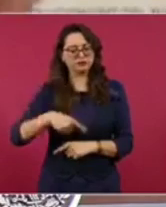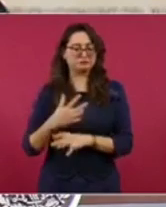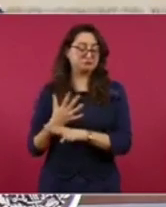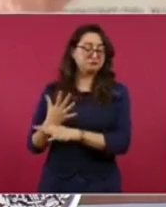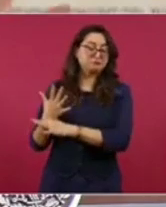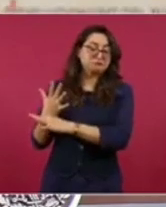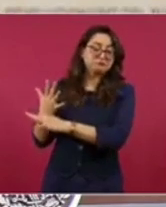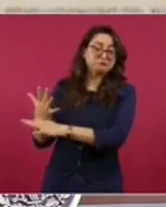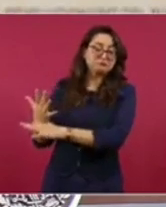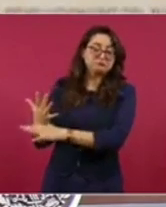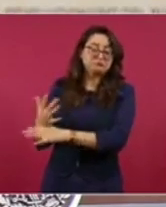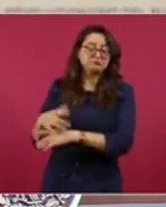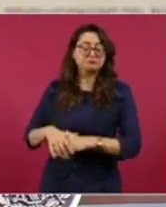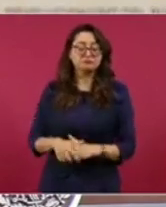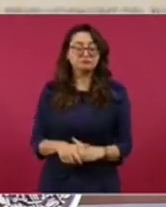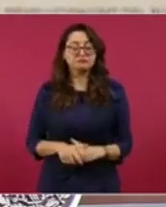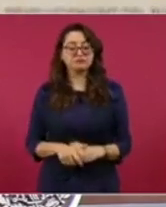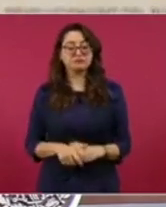Tan es así que